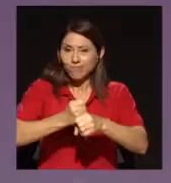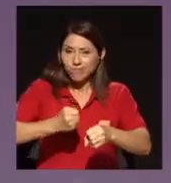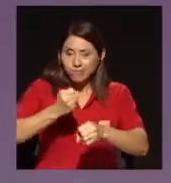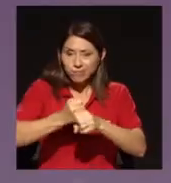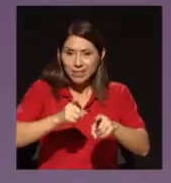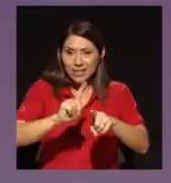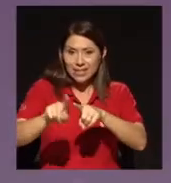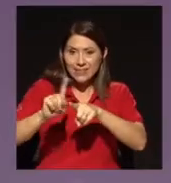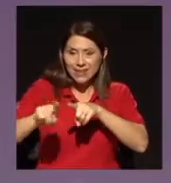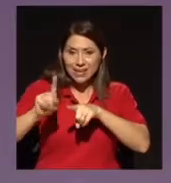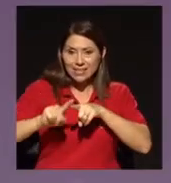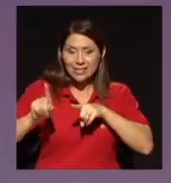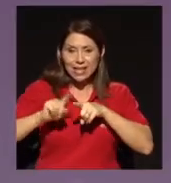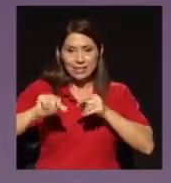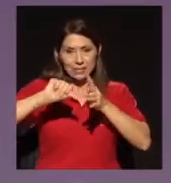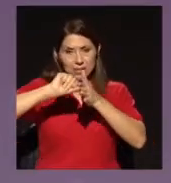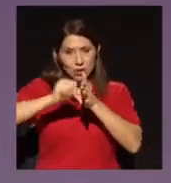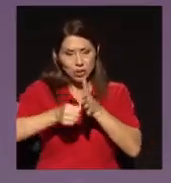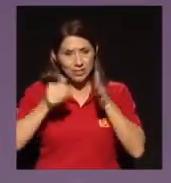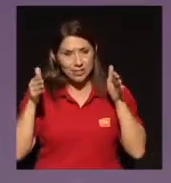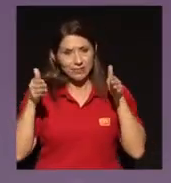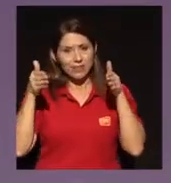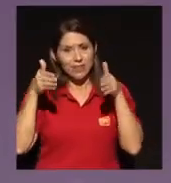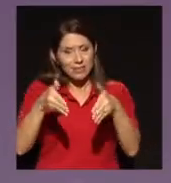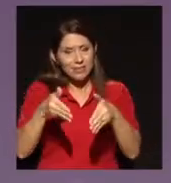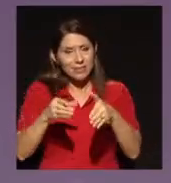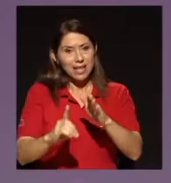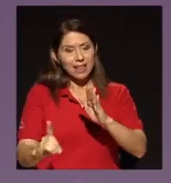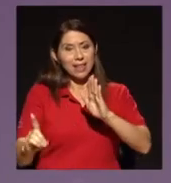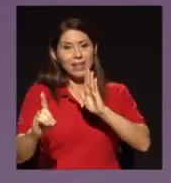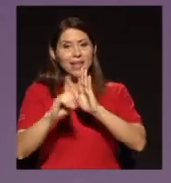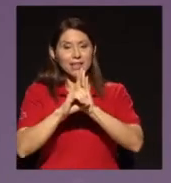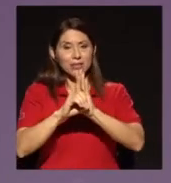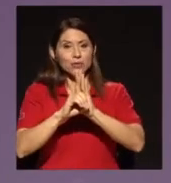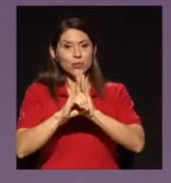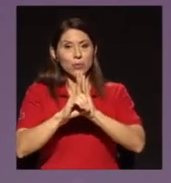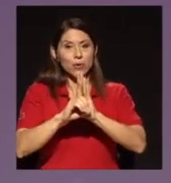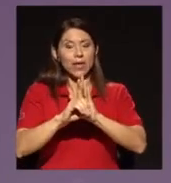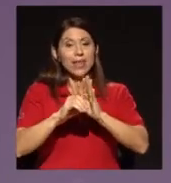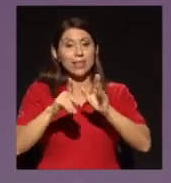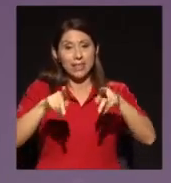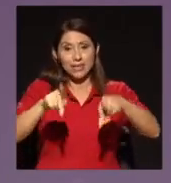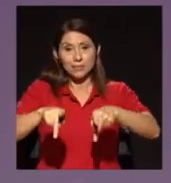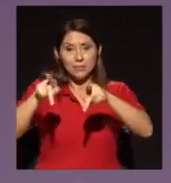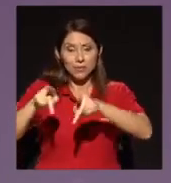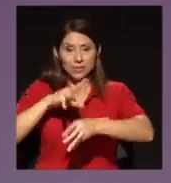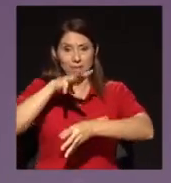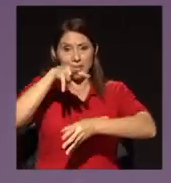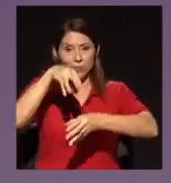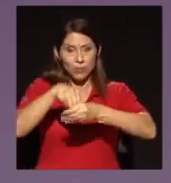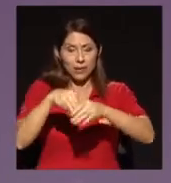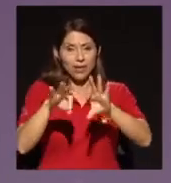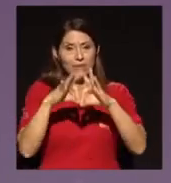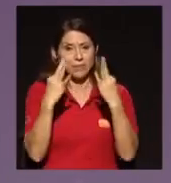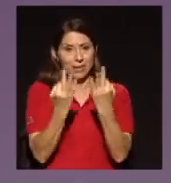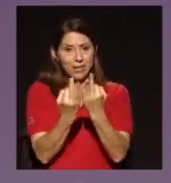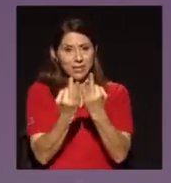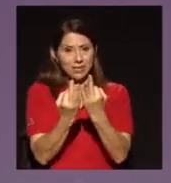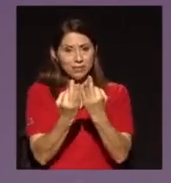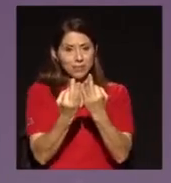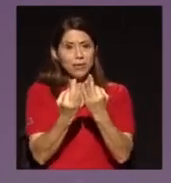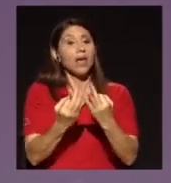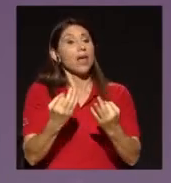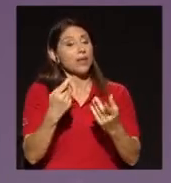en donde se enfatice, digamos, lo que es el derecho de las y los integrantes de las familias. Entonces, bueno, es